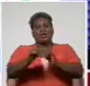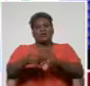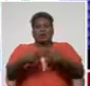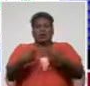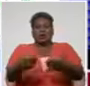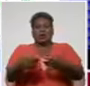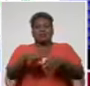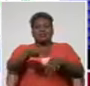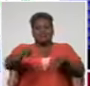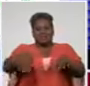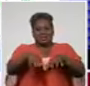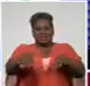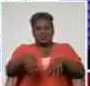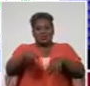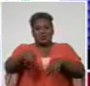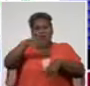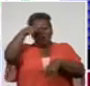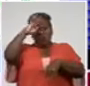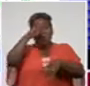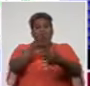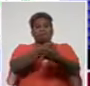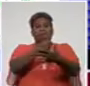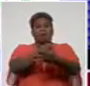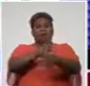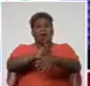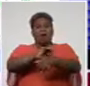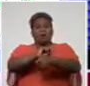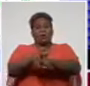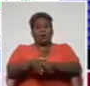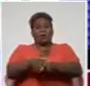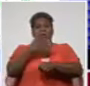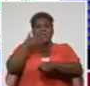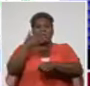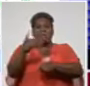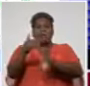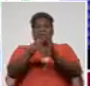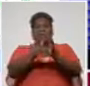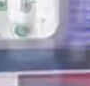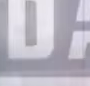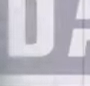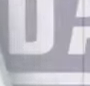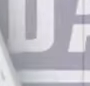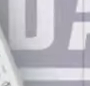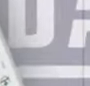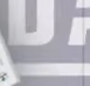en nuestro país en cuanto al enfrentamiento a la COVID-19. Tenga una excelente jornada de miércoles.